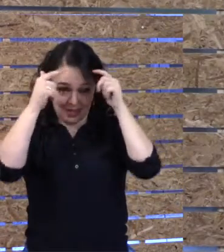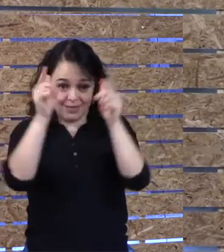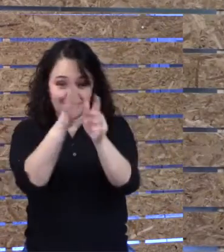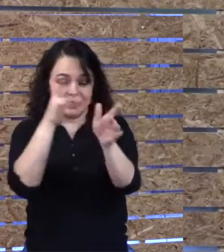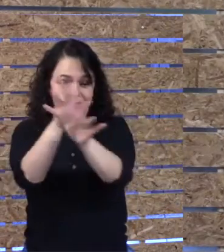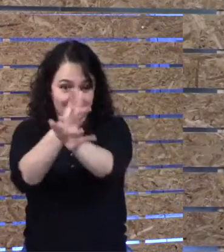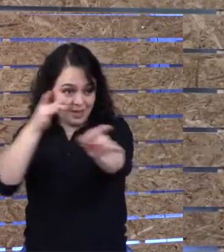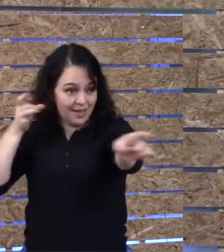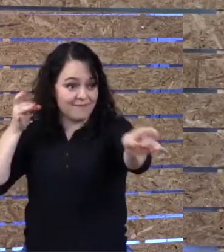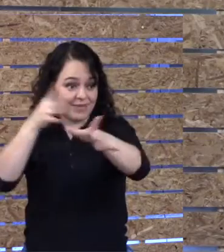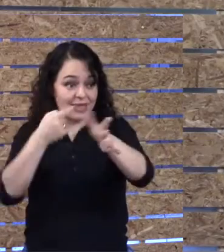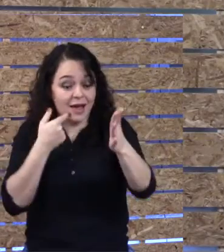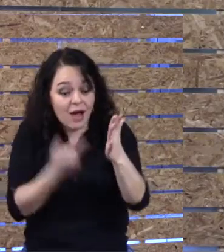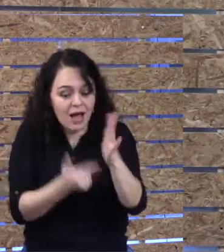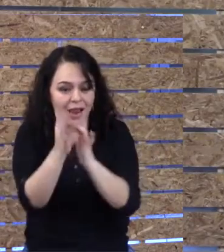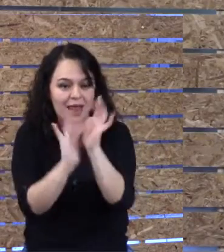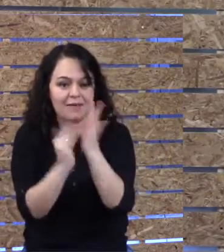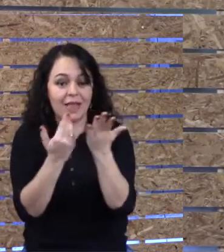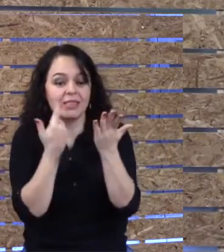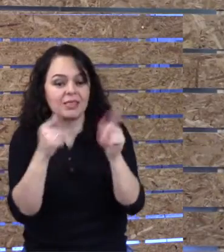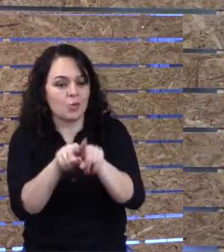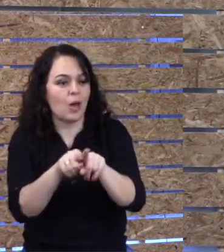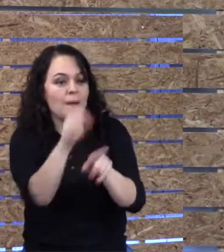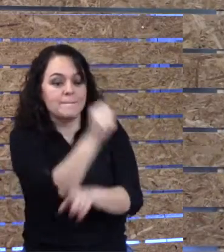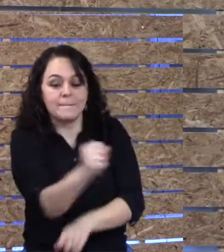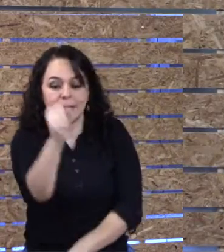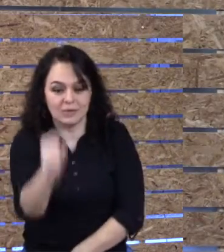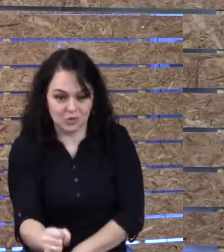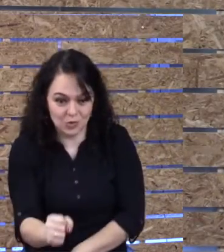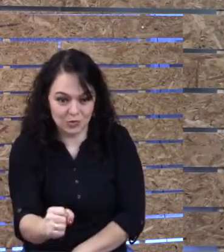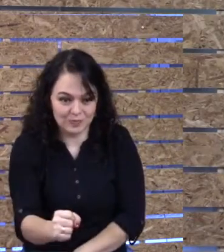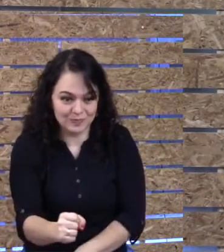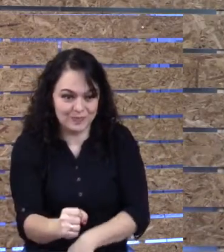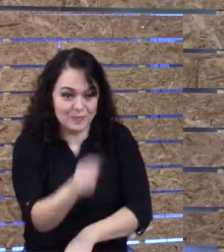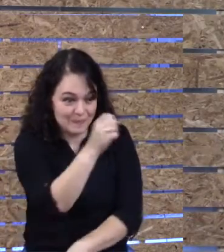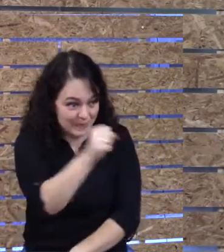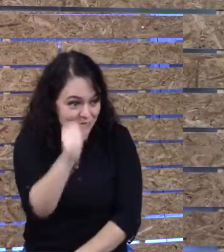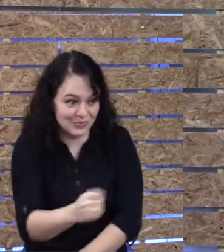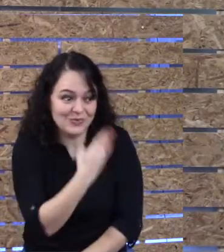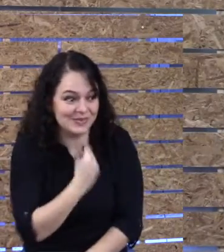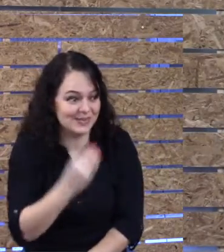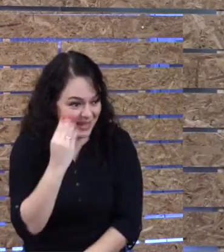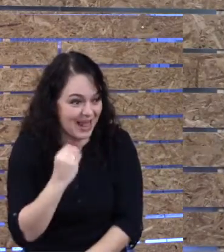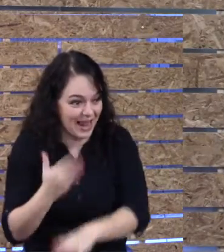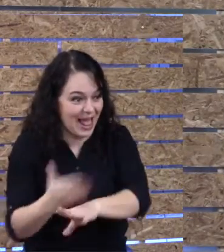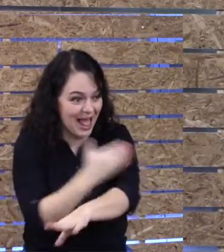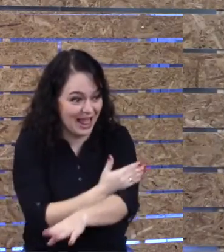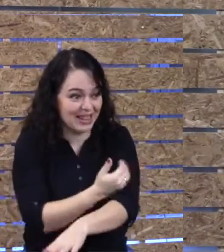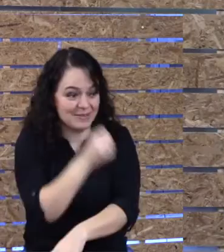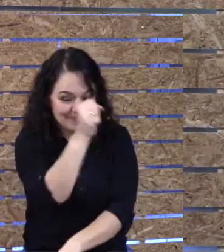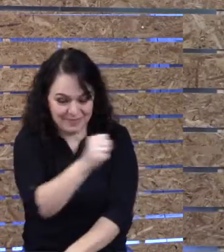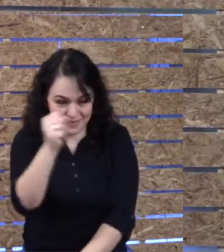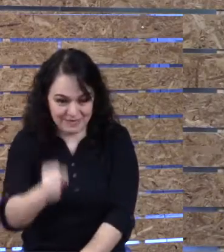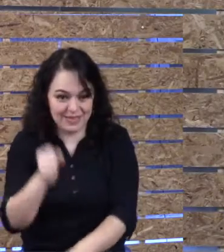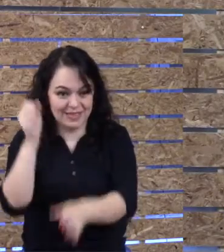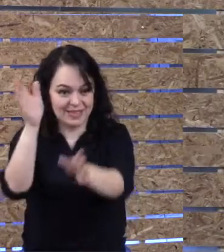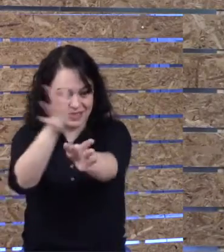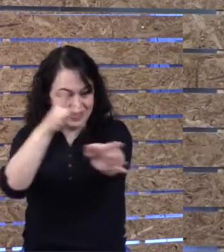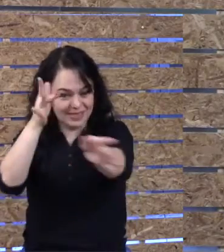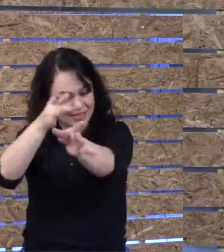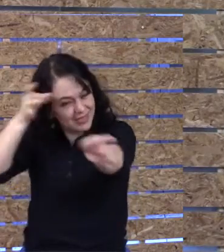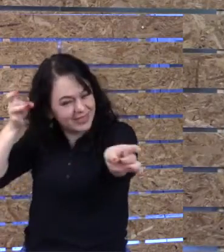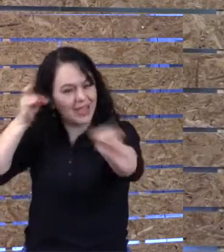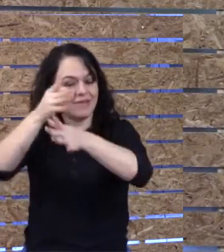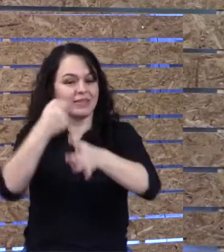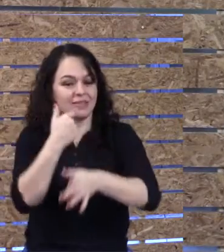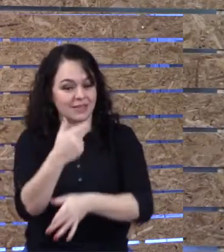llama el Salmo 78, verso 72, el pastor que dirigió con mano hábil y diligente al pueblo de